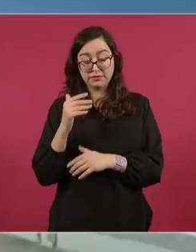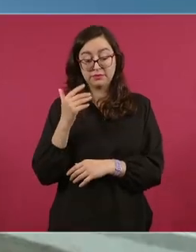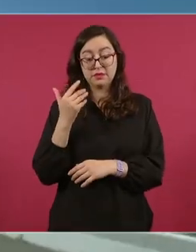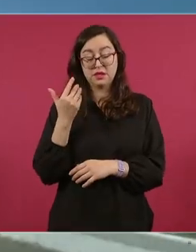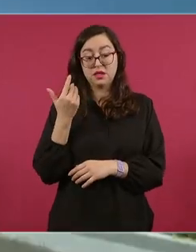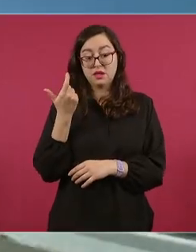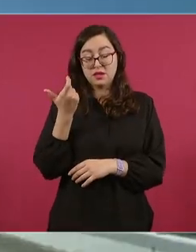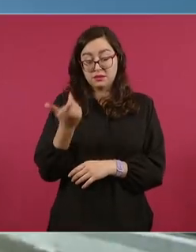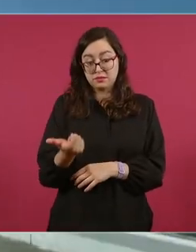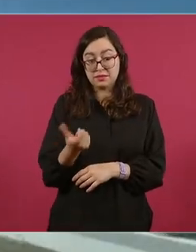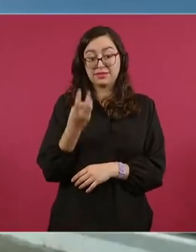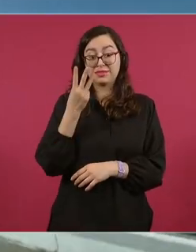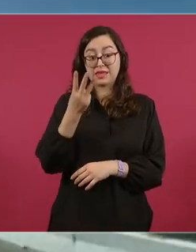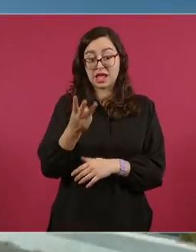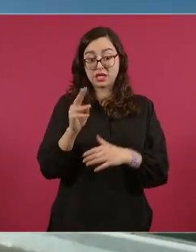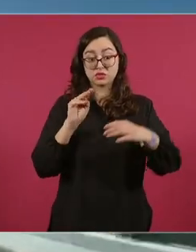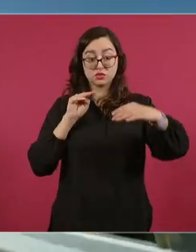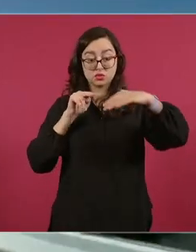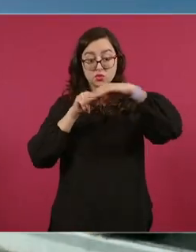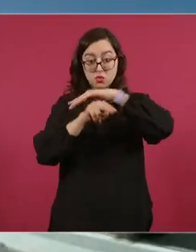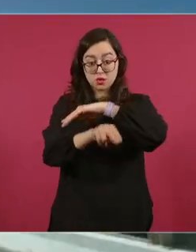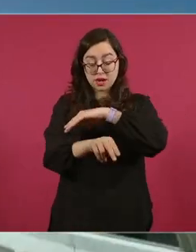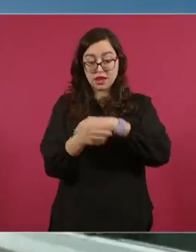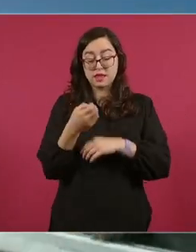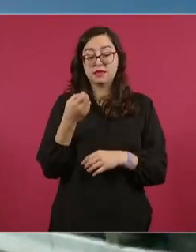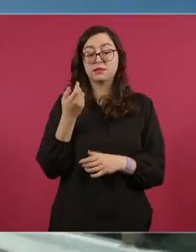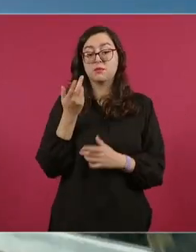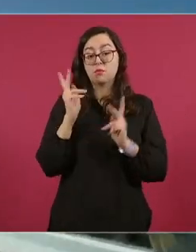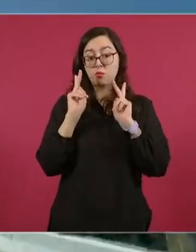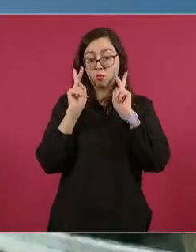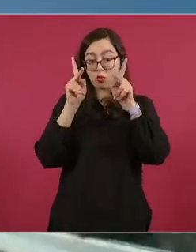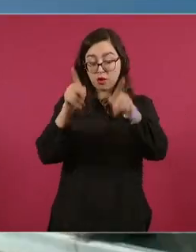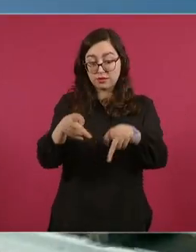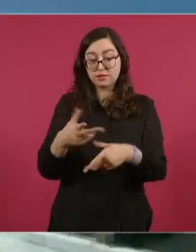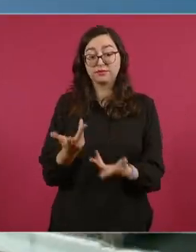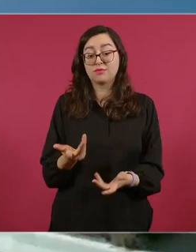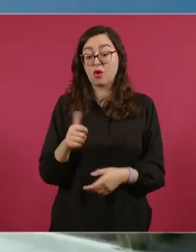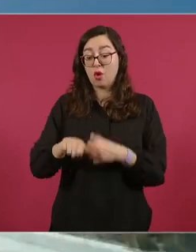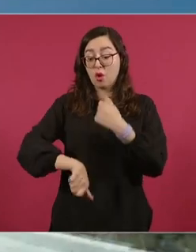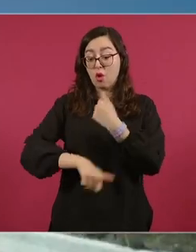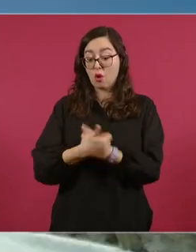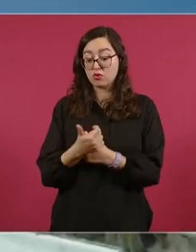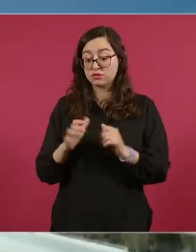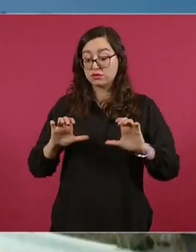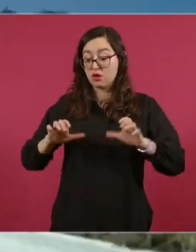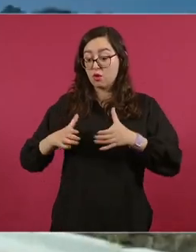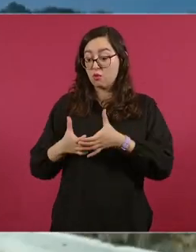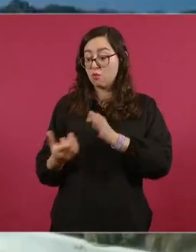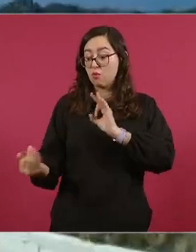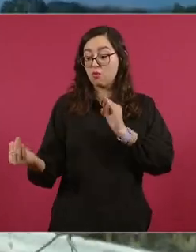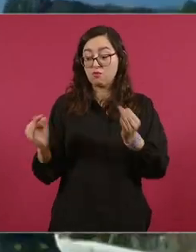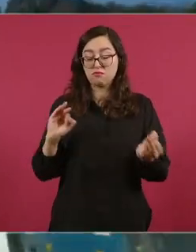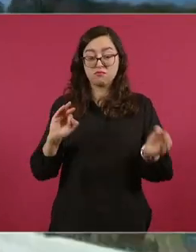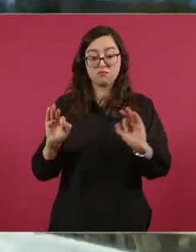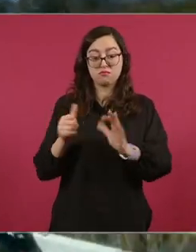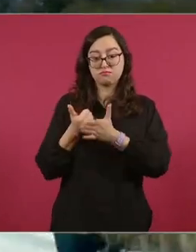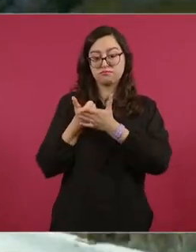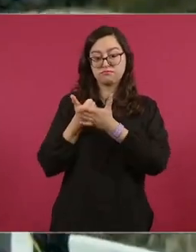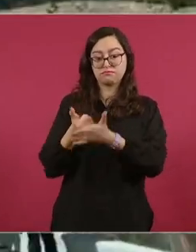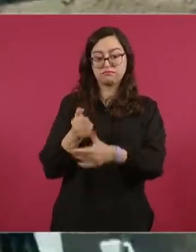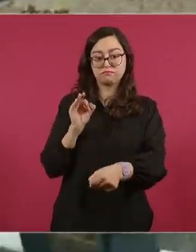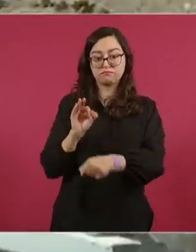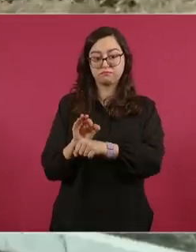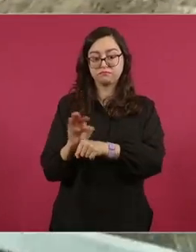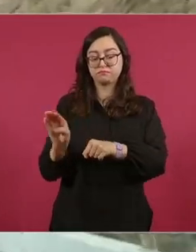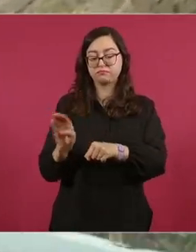y 3 viaductos. Se beneficia a 100 mil habitantes de 11 comunidades y detonará el desarrollo económico,